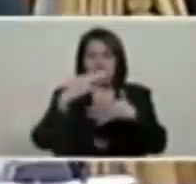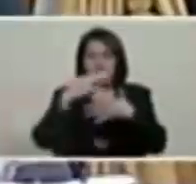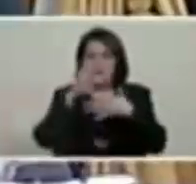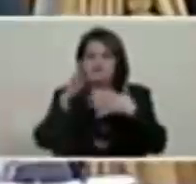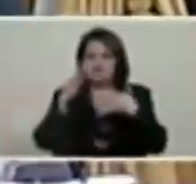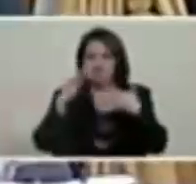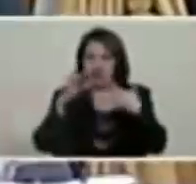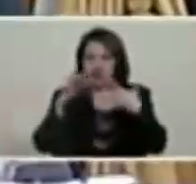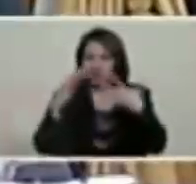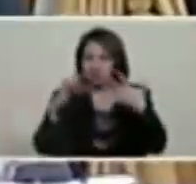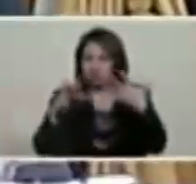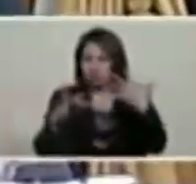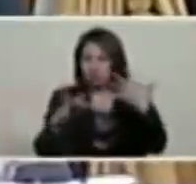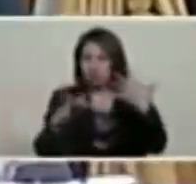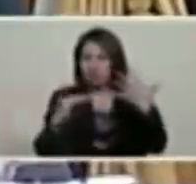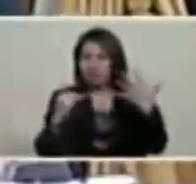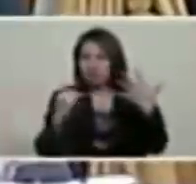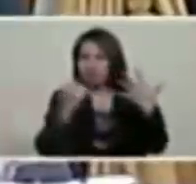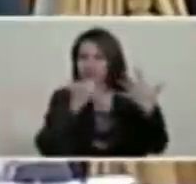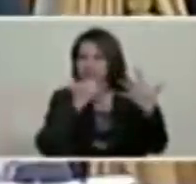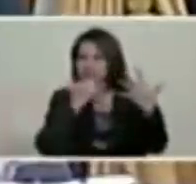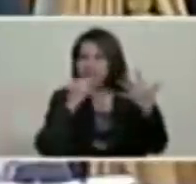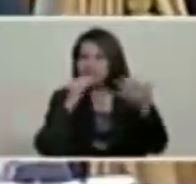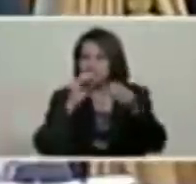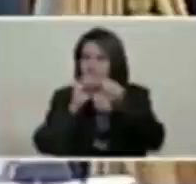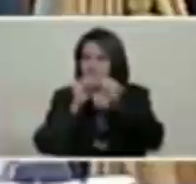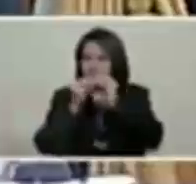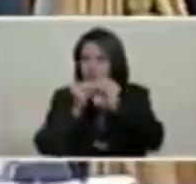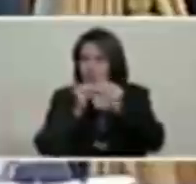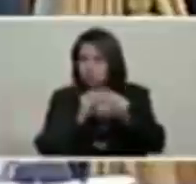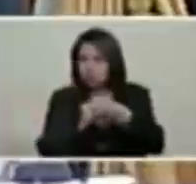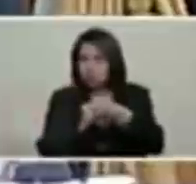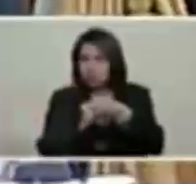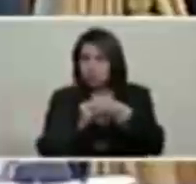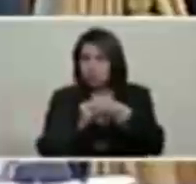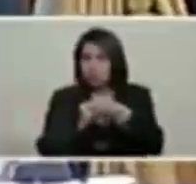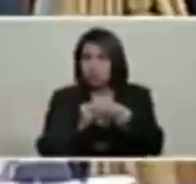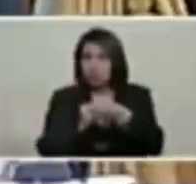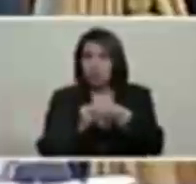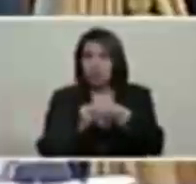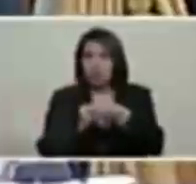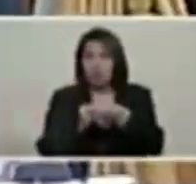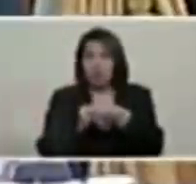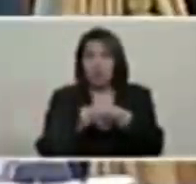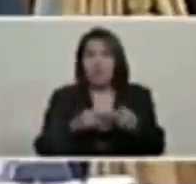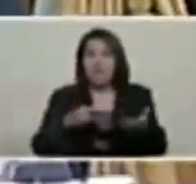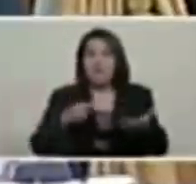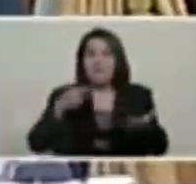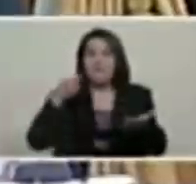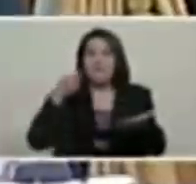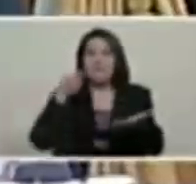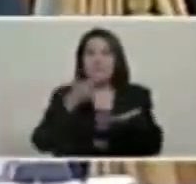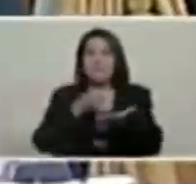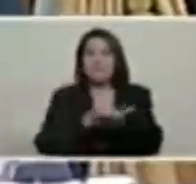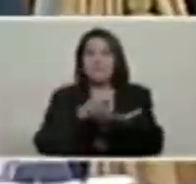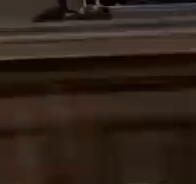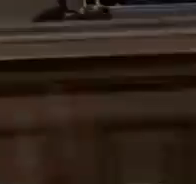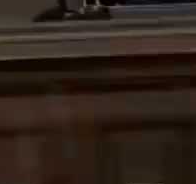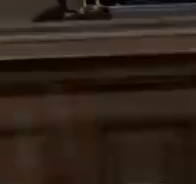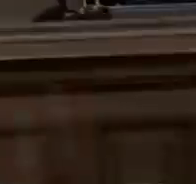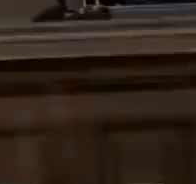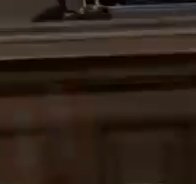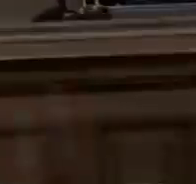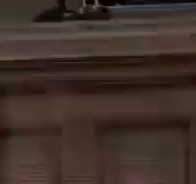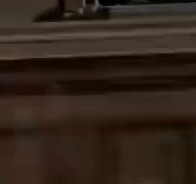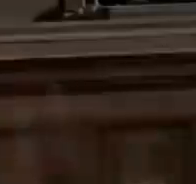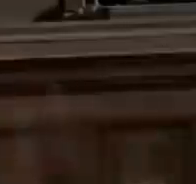su asesinato. Colombia y Estados Unidos lideran la presión internacional para terminar con la dictadura de Maduro, al tiempo que